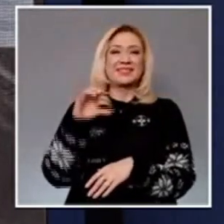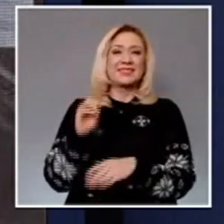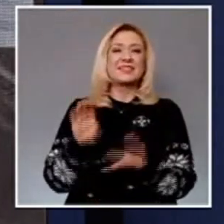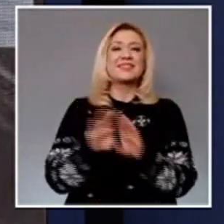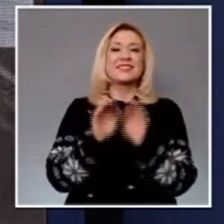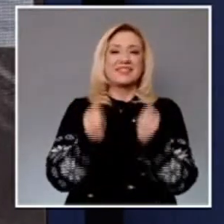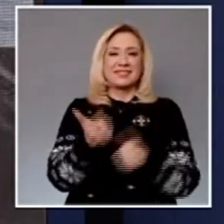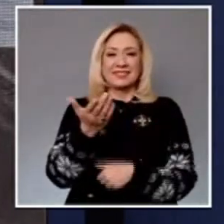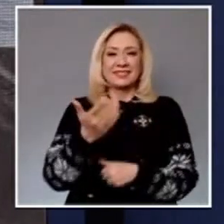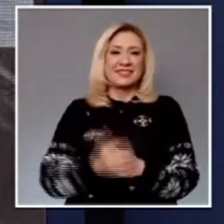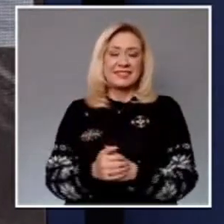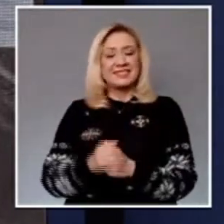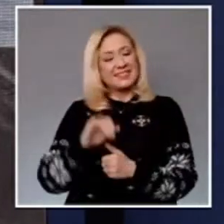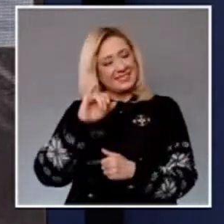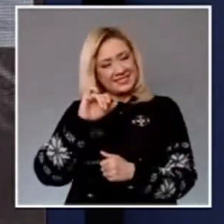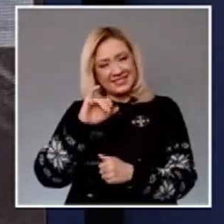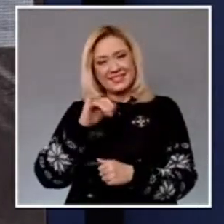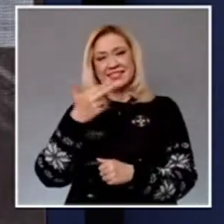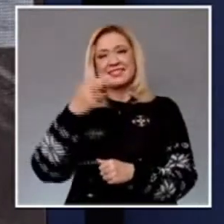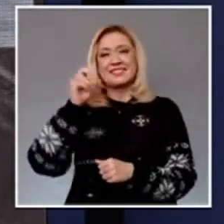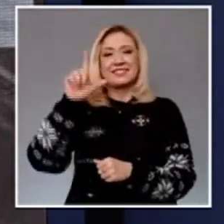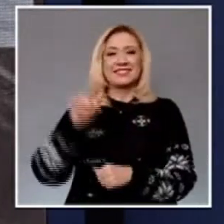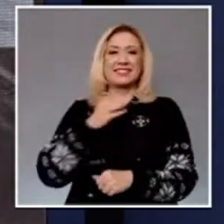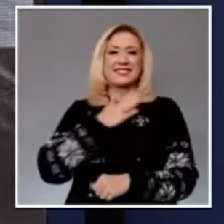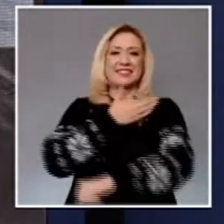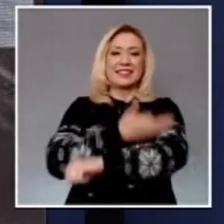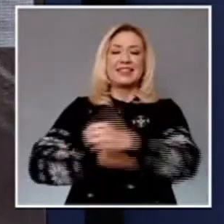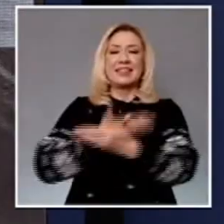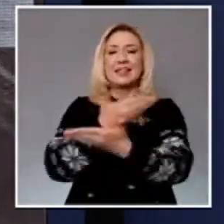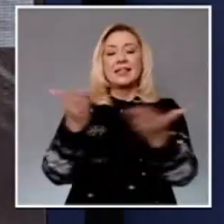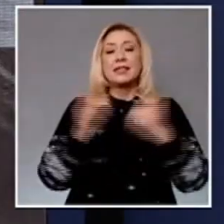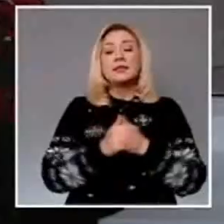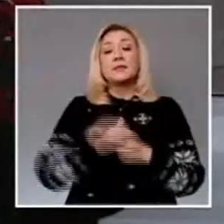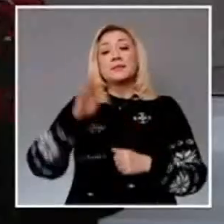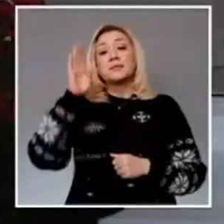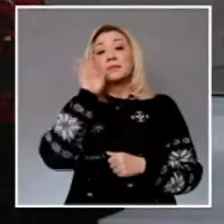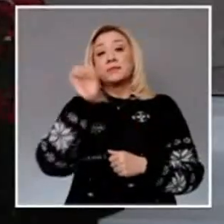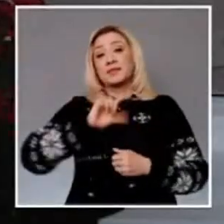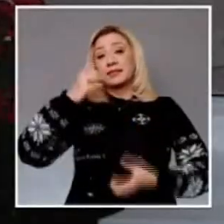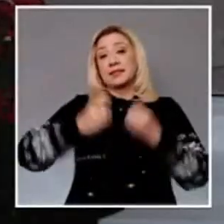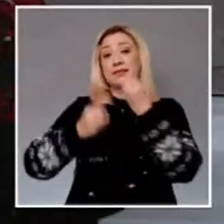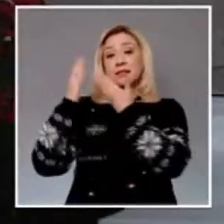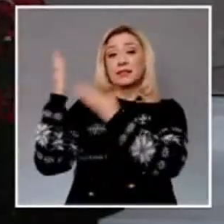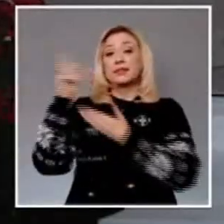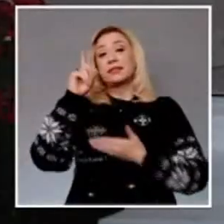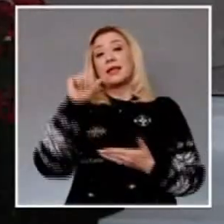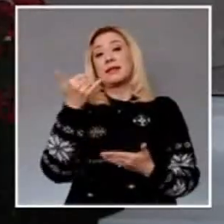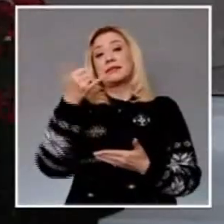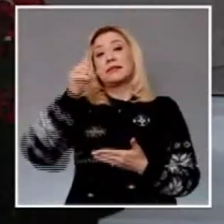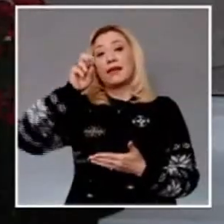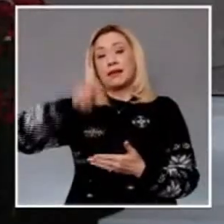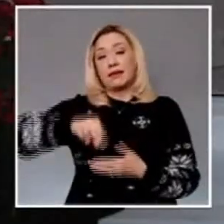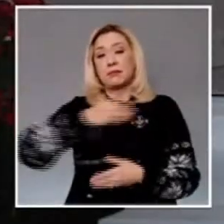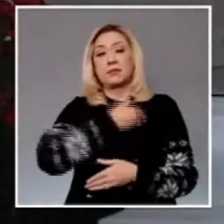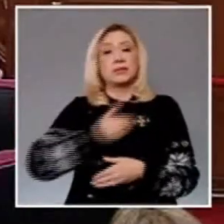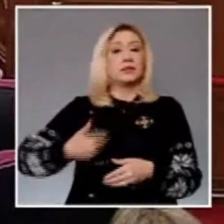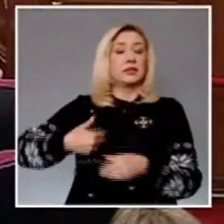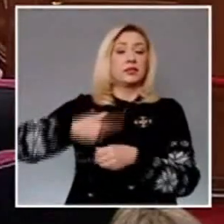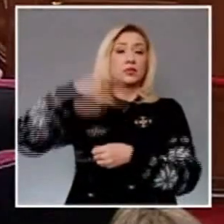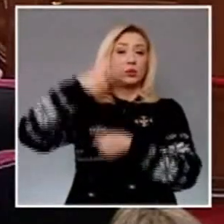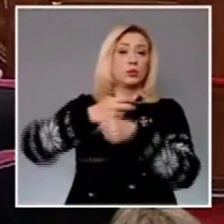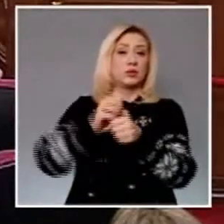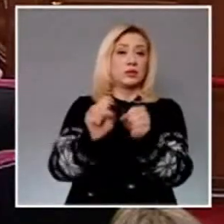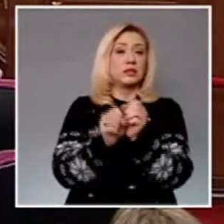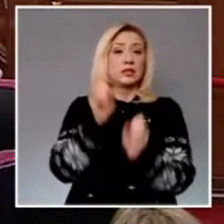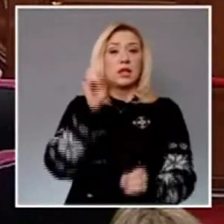tardes a todas las personas que siguen esta transmisión. El ministro Alberto Pérez Dayán, presidente de la segunda sala de la Suprema Corte de Justicia, aseguró